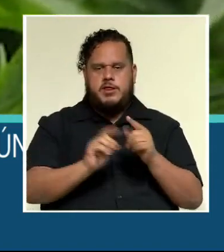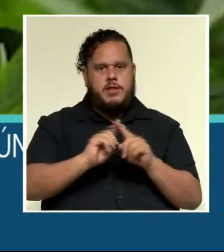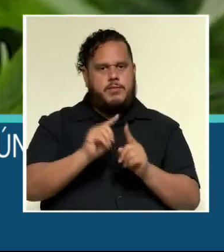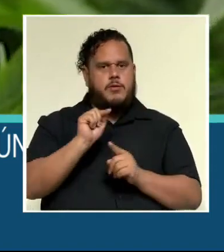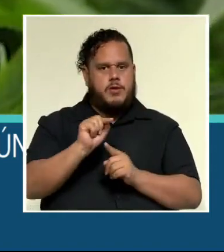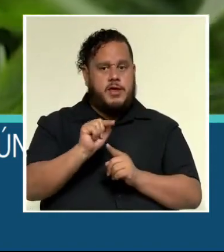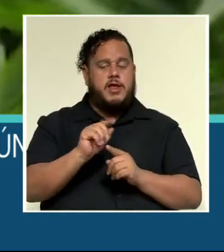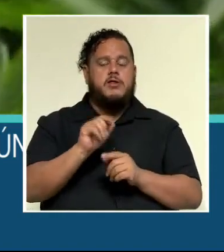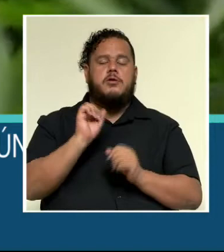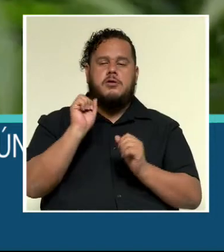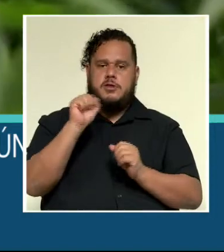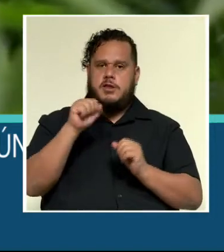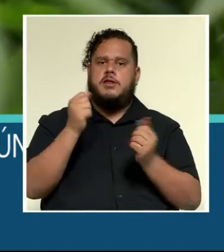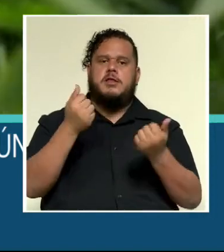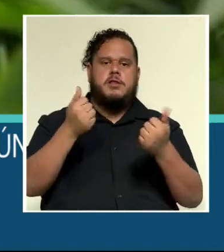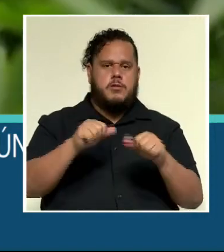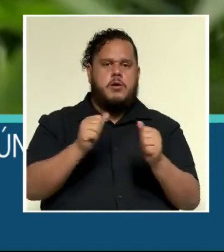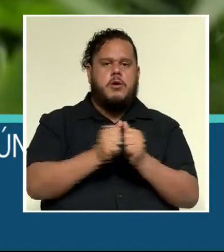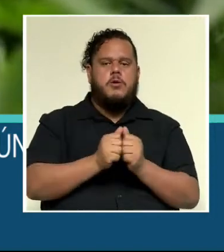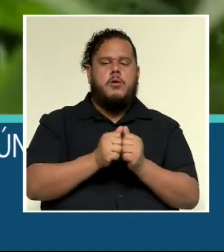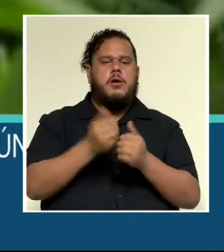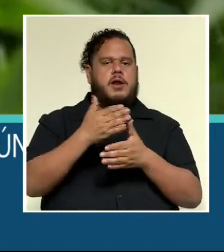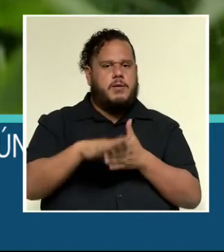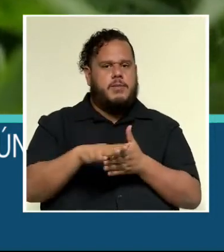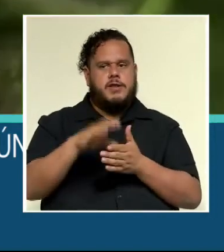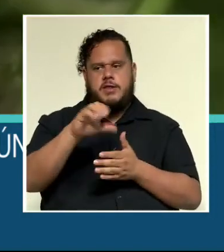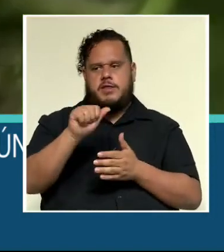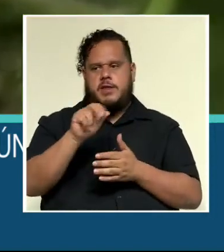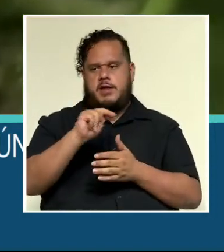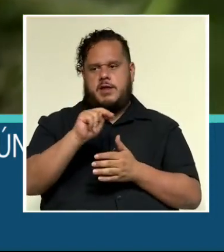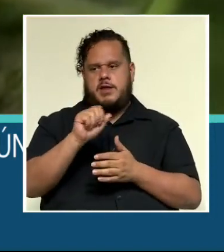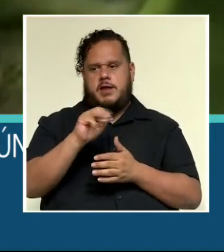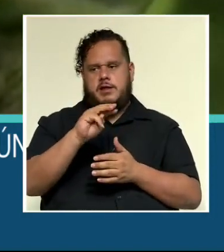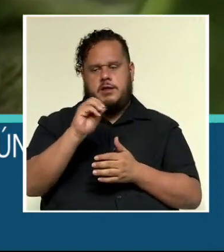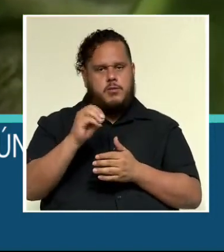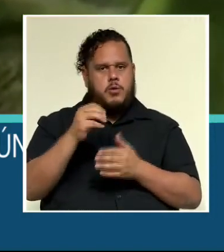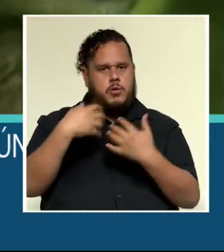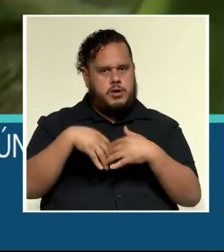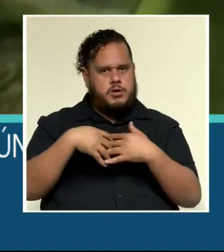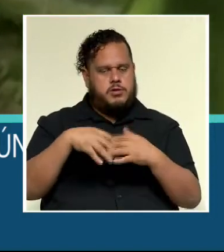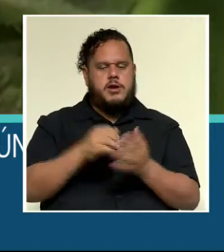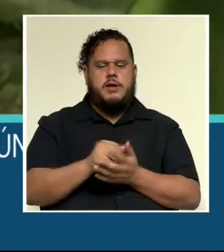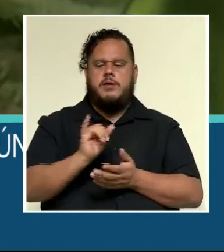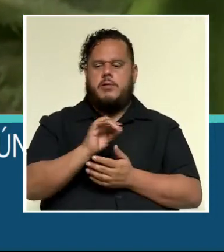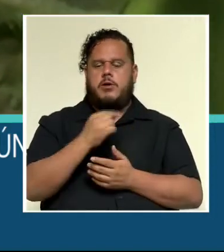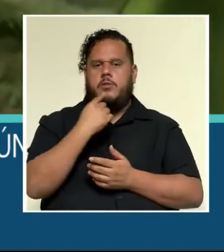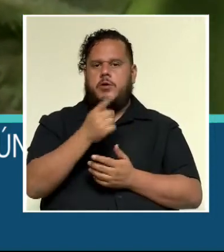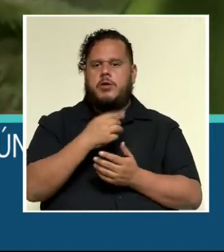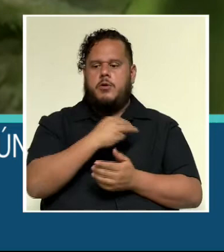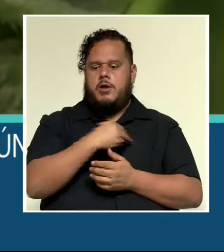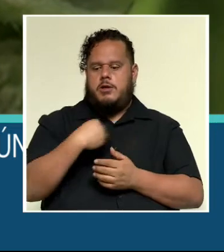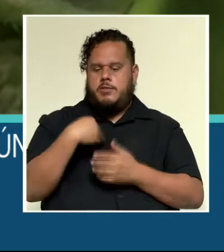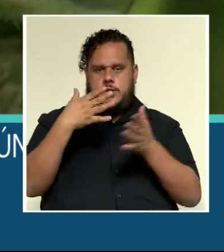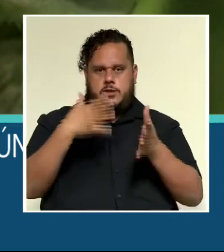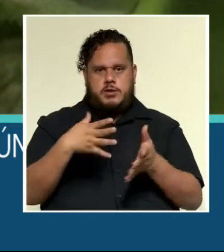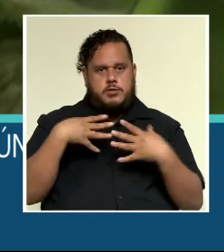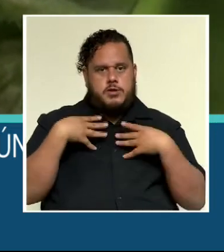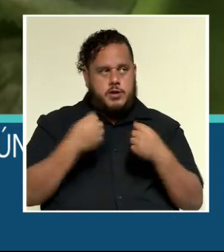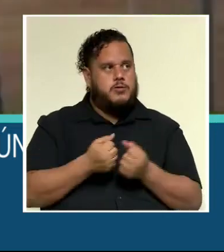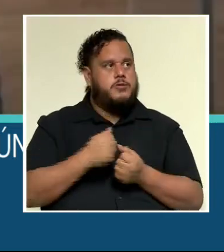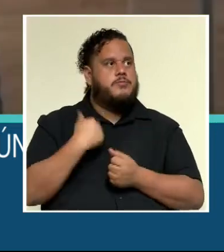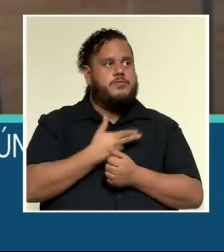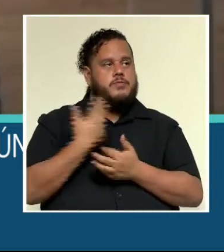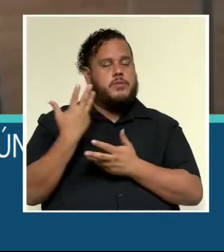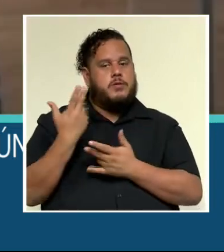sí están de acuerdo con la parte correspondiente al cáñamo industrial. Como ya lo dijo el ministro de Salud, y esperamos